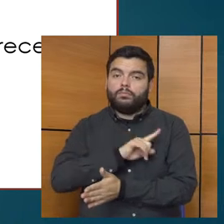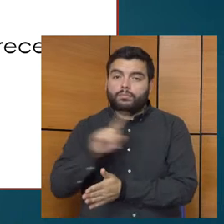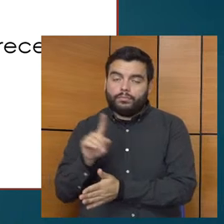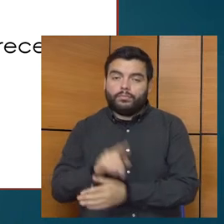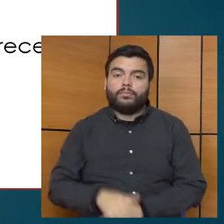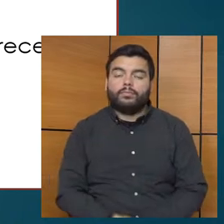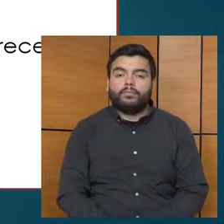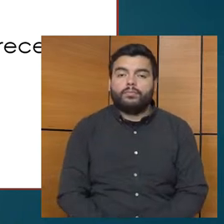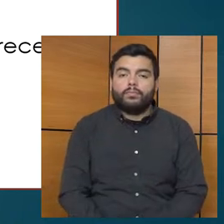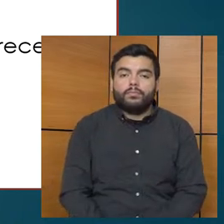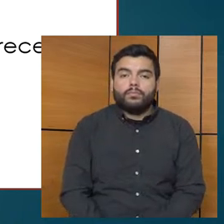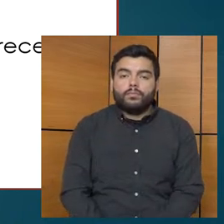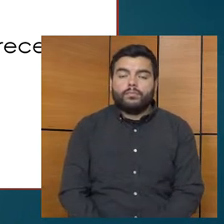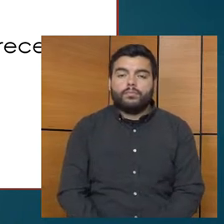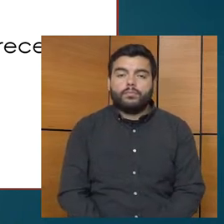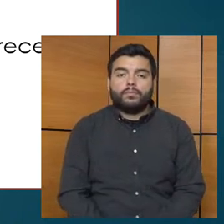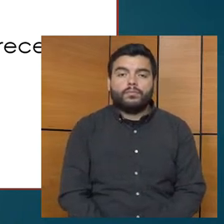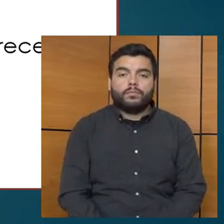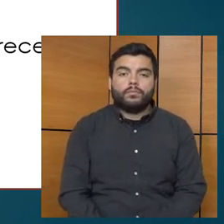Bien.